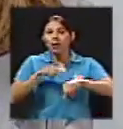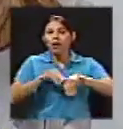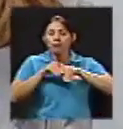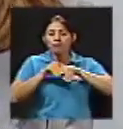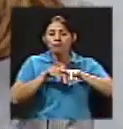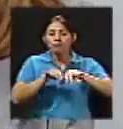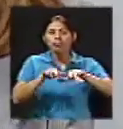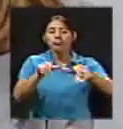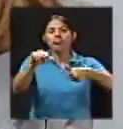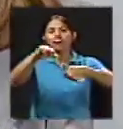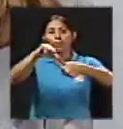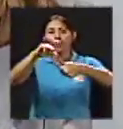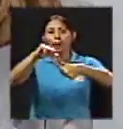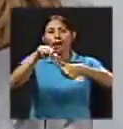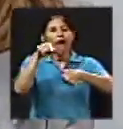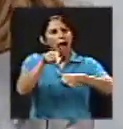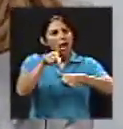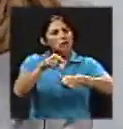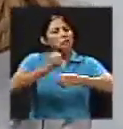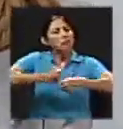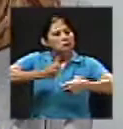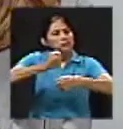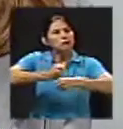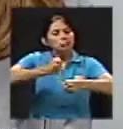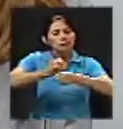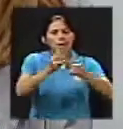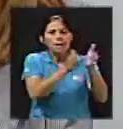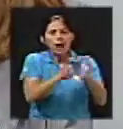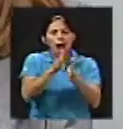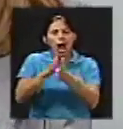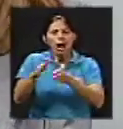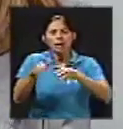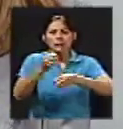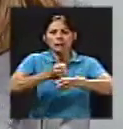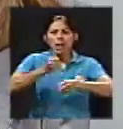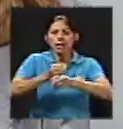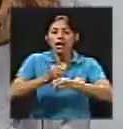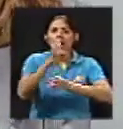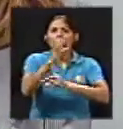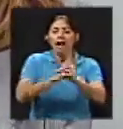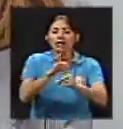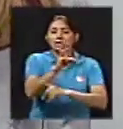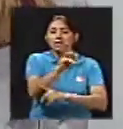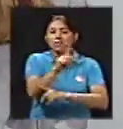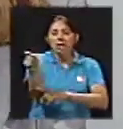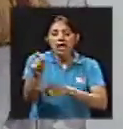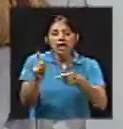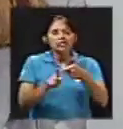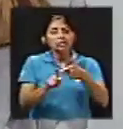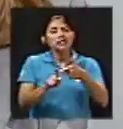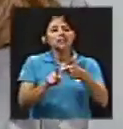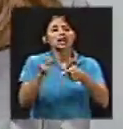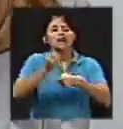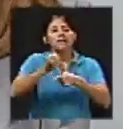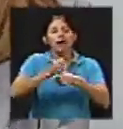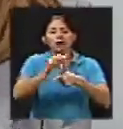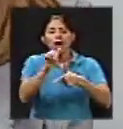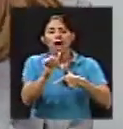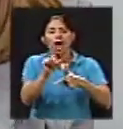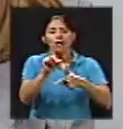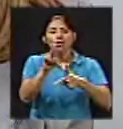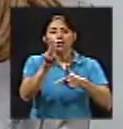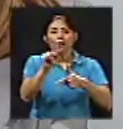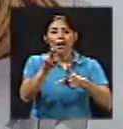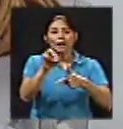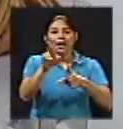trabajo muy intenso, planes de acción semestrales, profundizando la unión aduanera, armonizando reglamentos técnicos, en fin, tratando